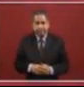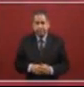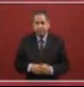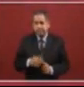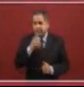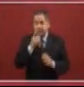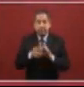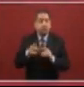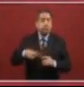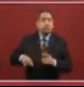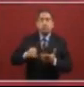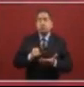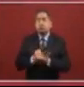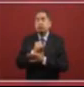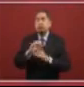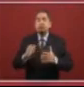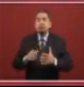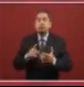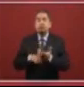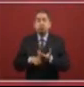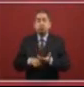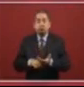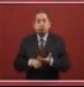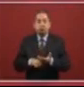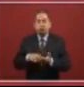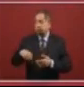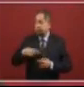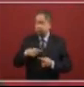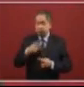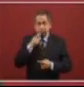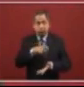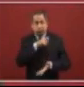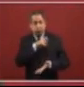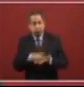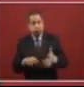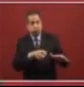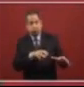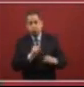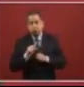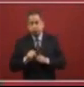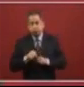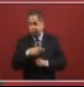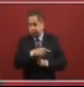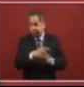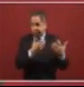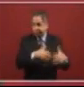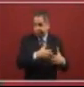se decide comprar la planta,